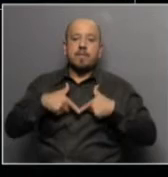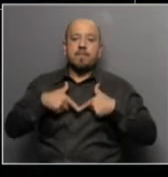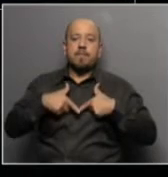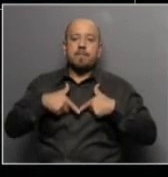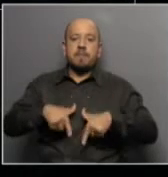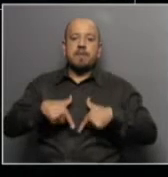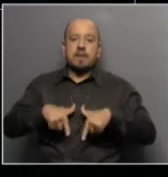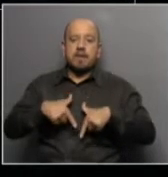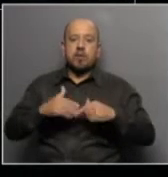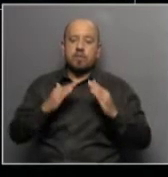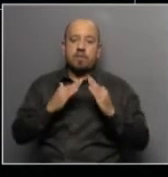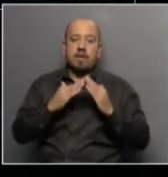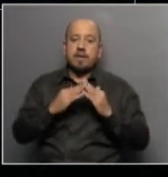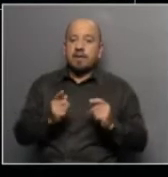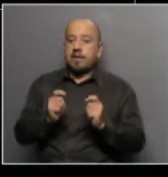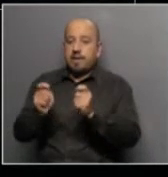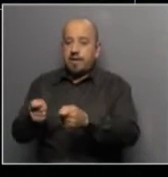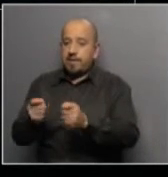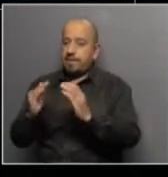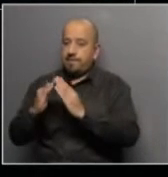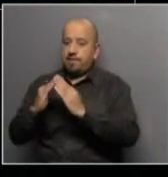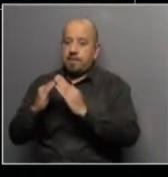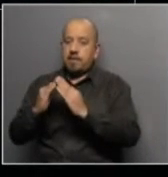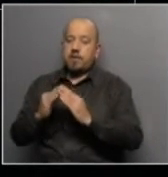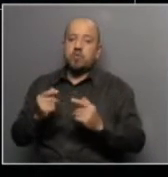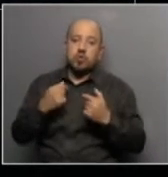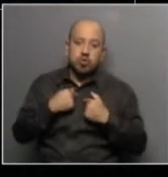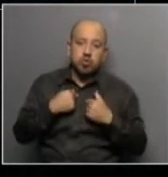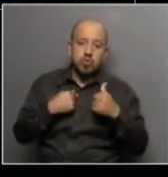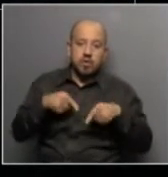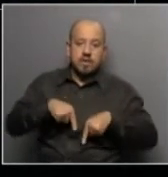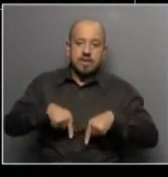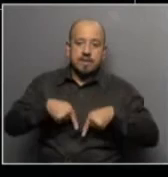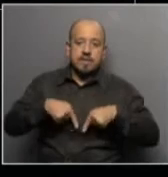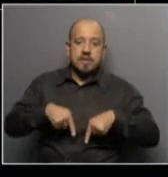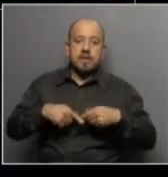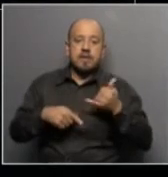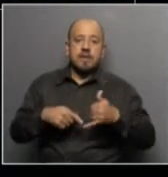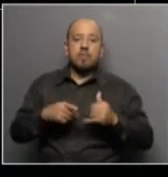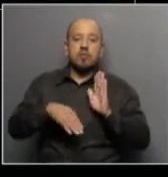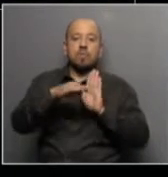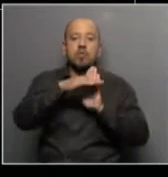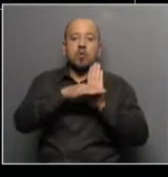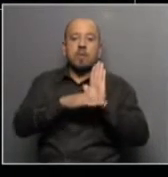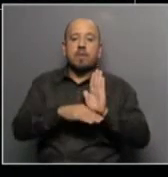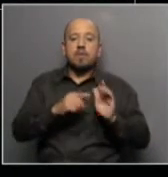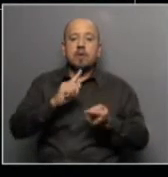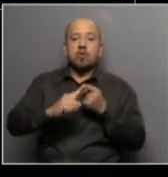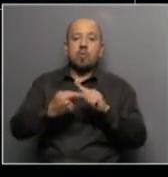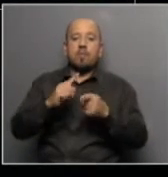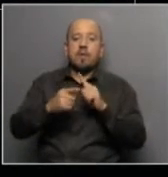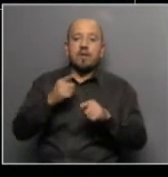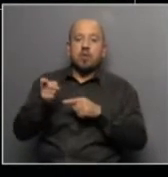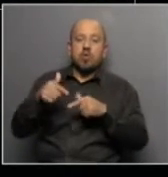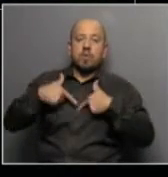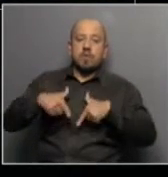Vivienda, ¿verdad? Nosotros lo que tenemos son, en general, para este tipo de desarrollos, programas que son en convenio con el Ministerio